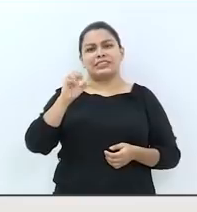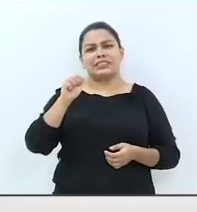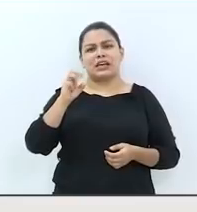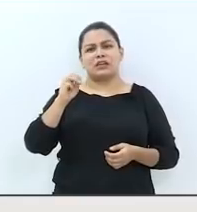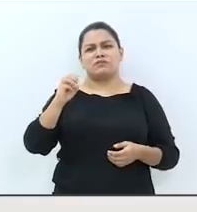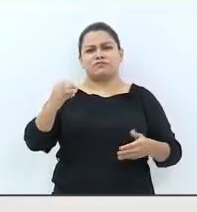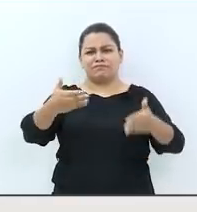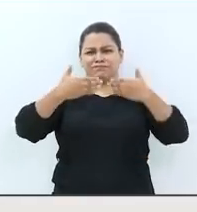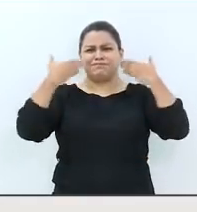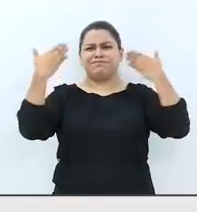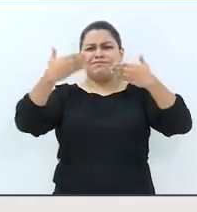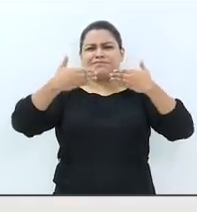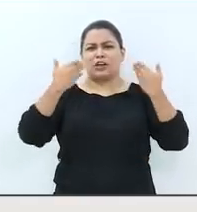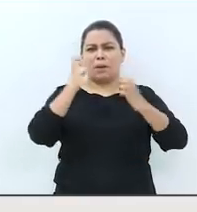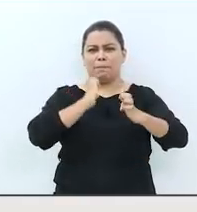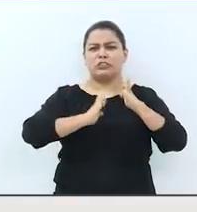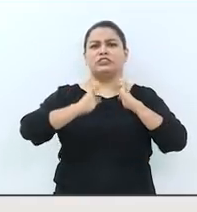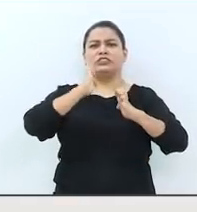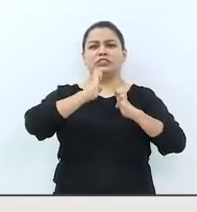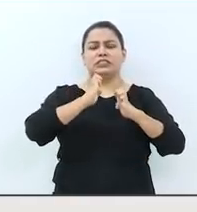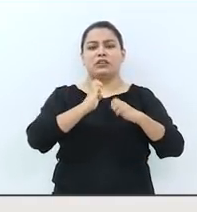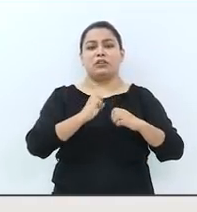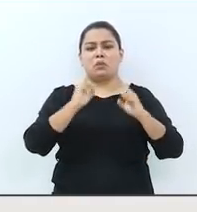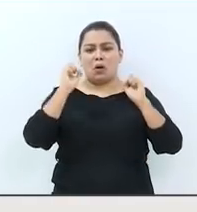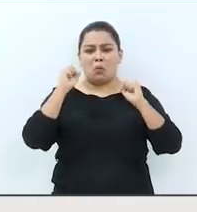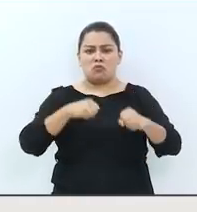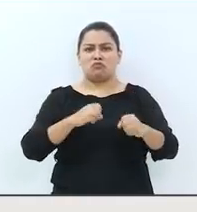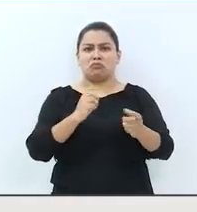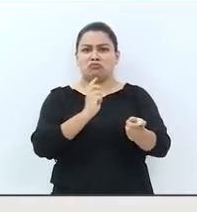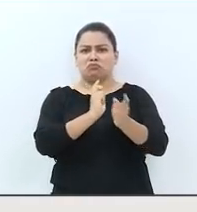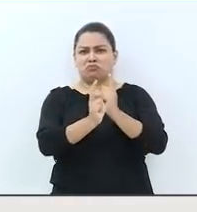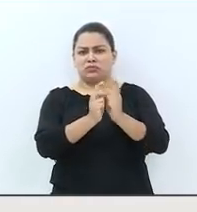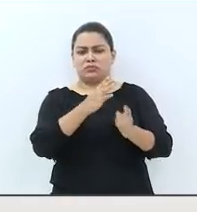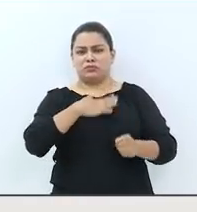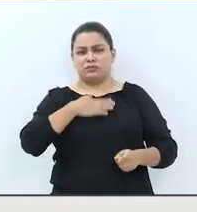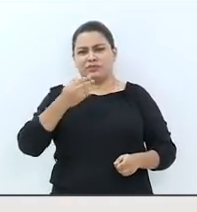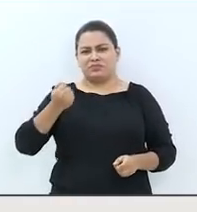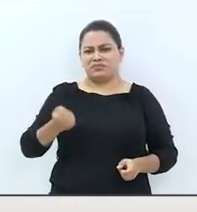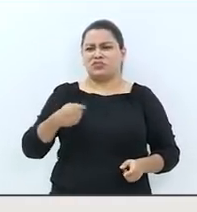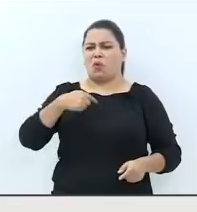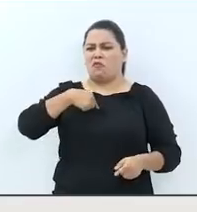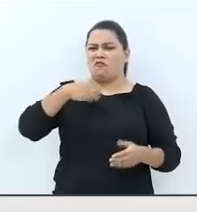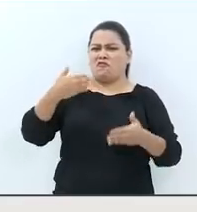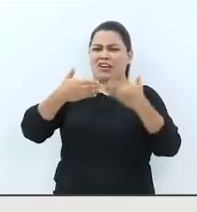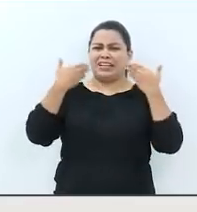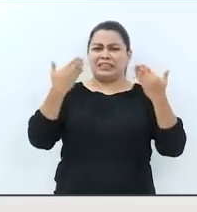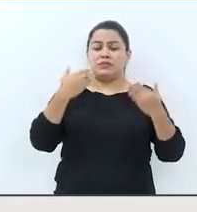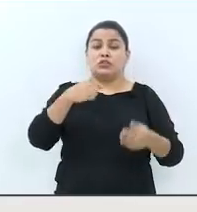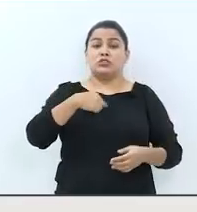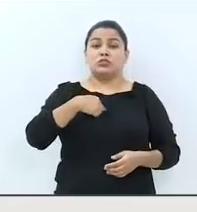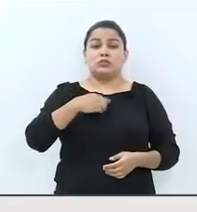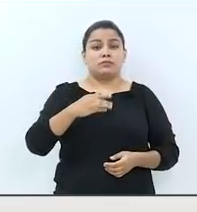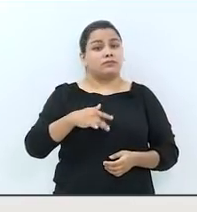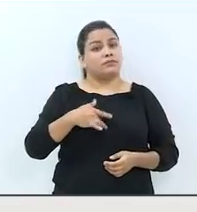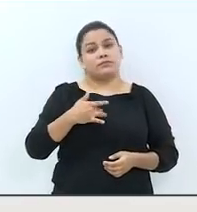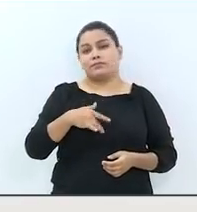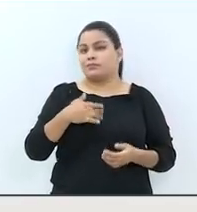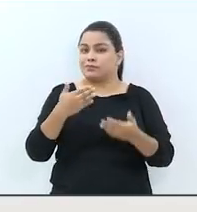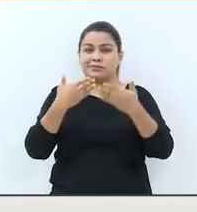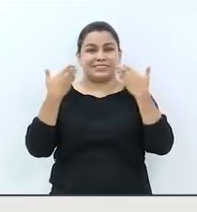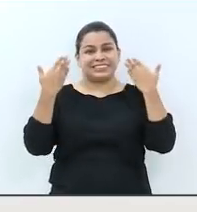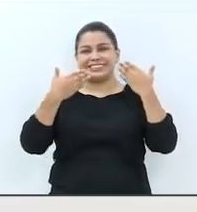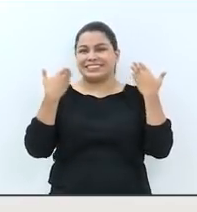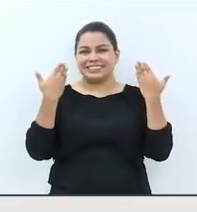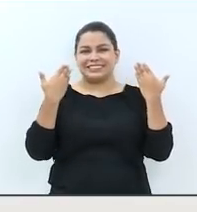para poder yo enganchar con mis estudiantes y poder decir, bueno, estemos contentos de aprender cuando yo quizás no me sienta tan contenta?